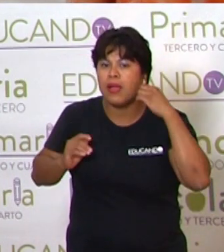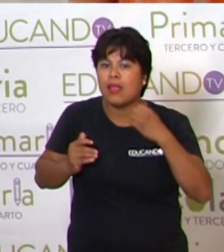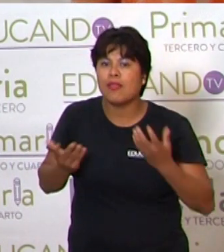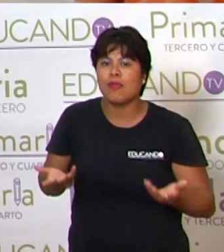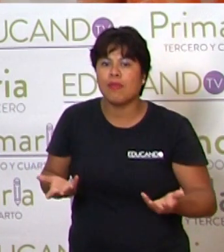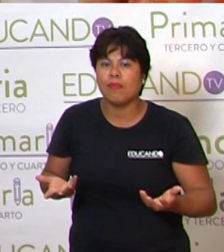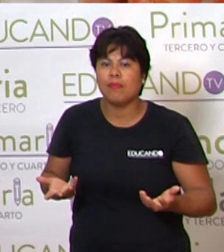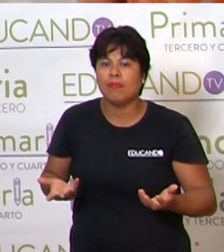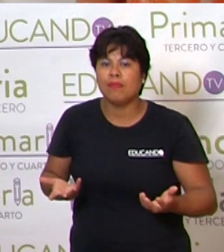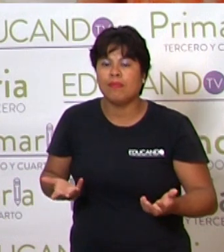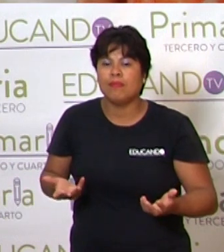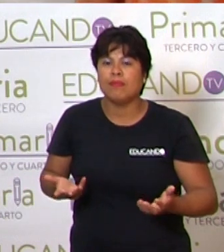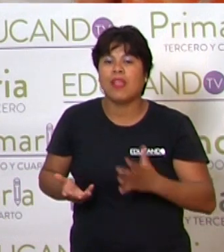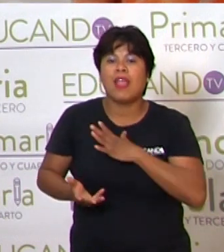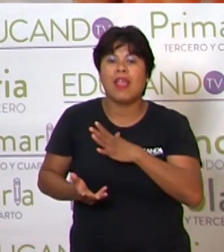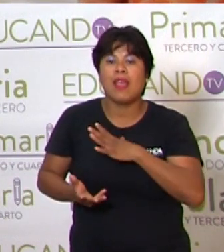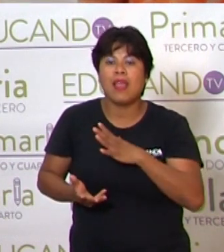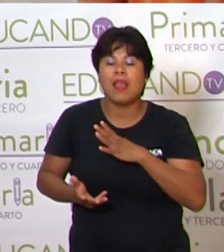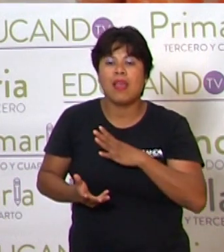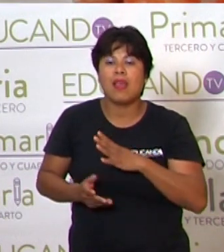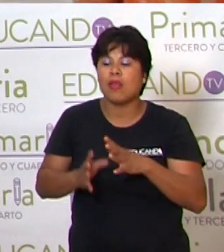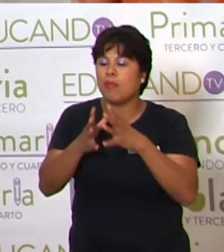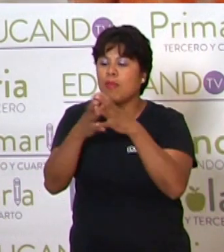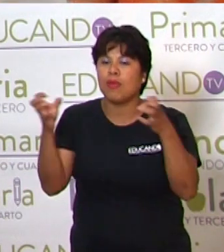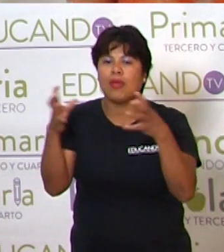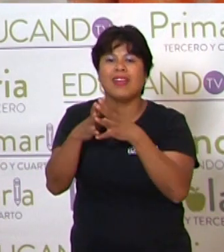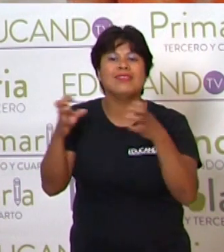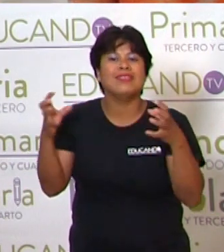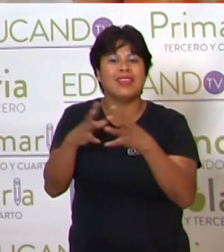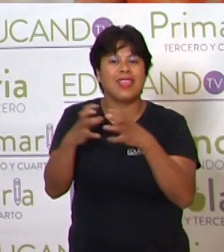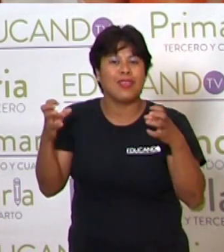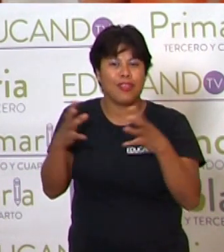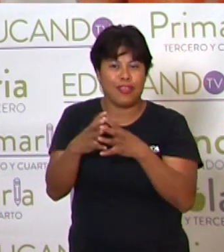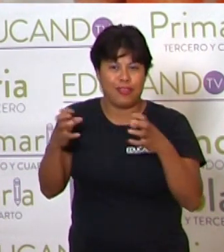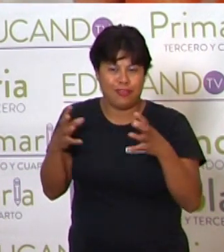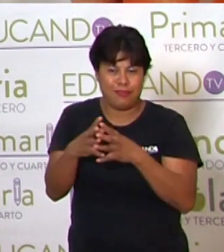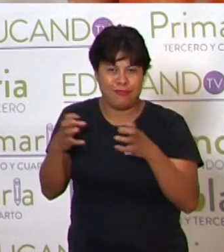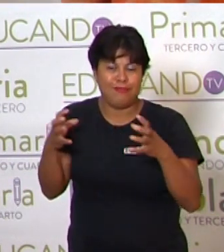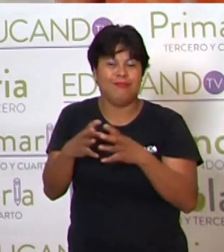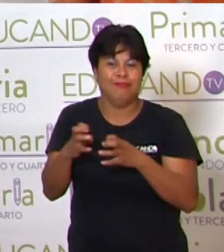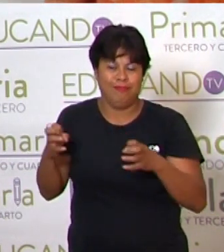oaxaqueño? Hay puro quesillo.